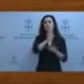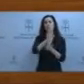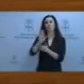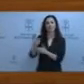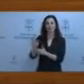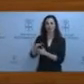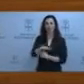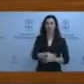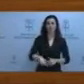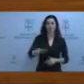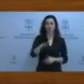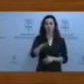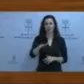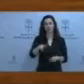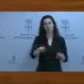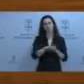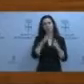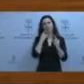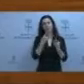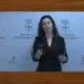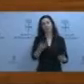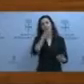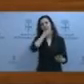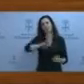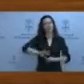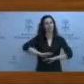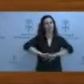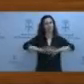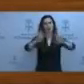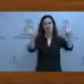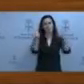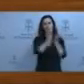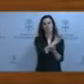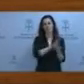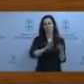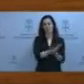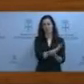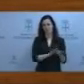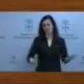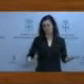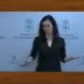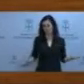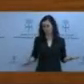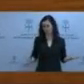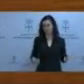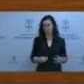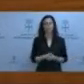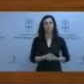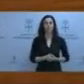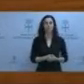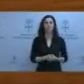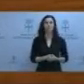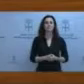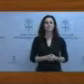esos lugares no se realizan con la, digamos, finura suficiente.